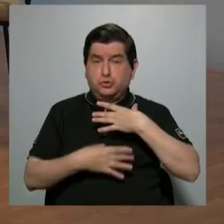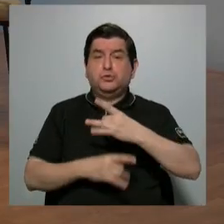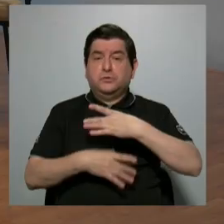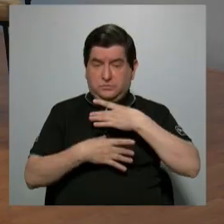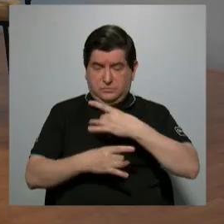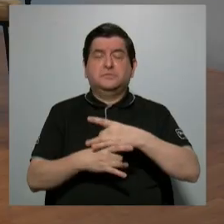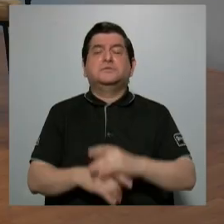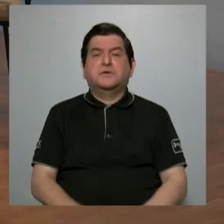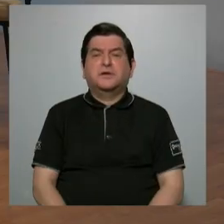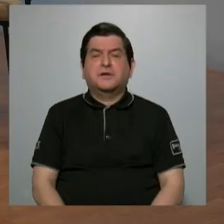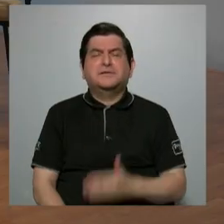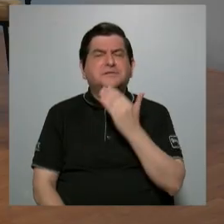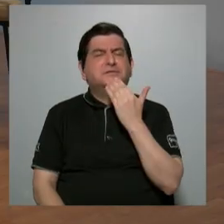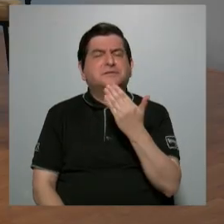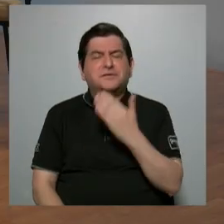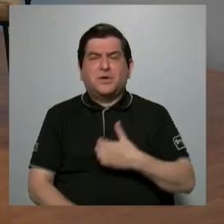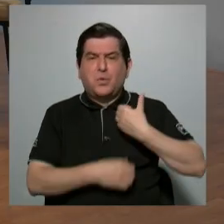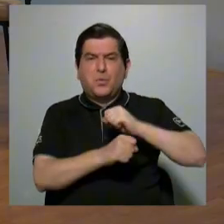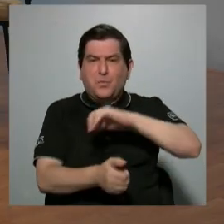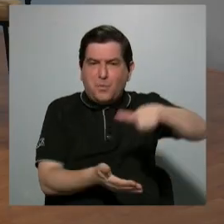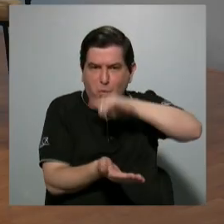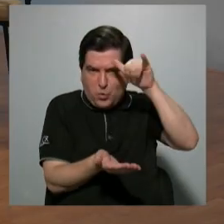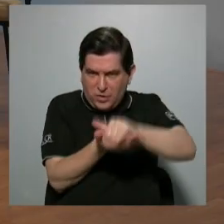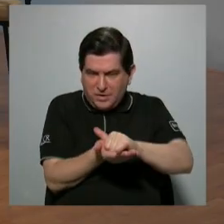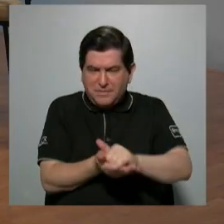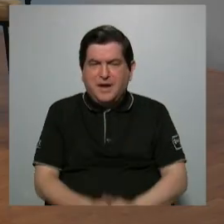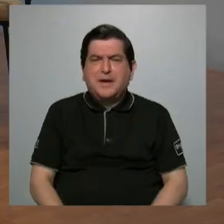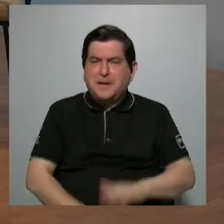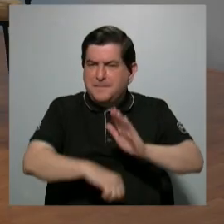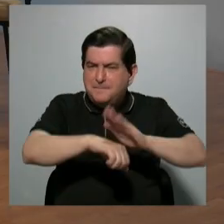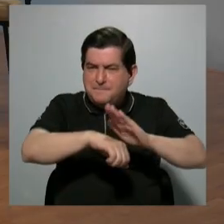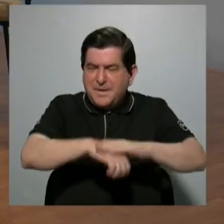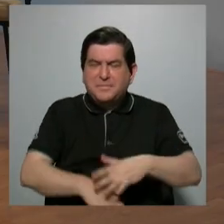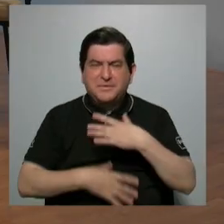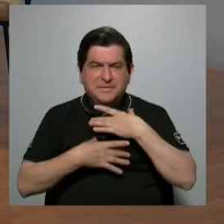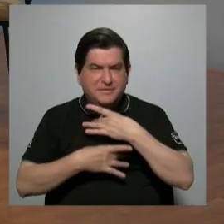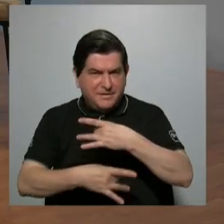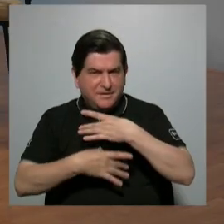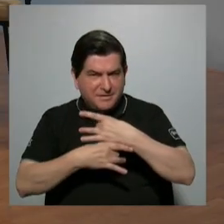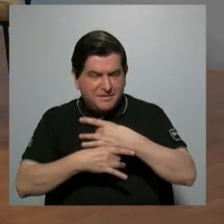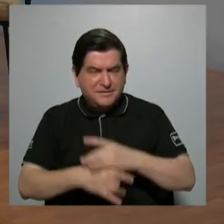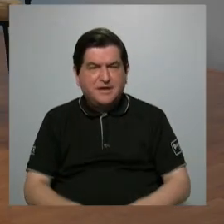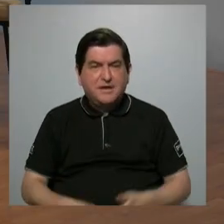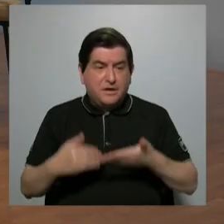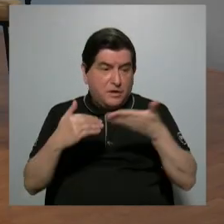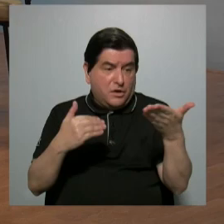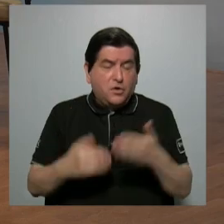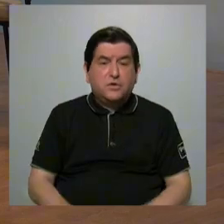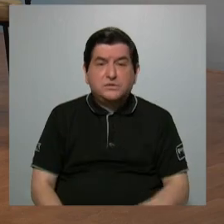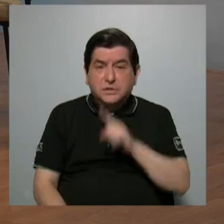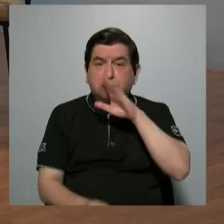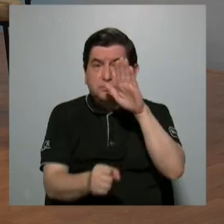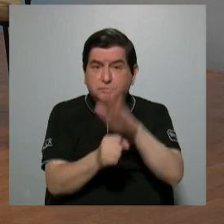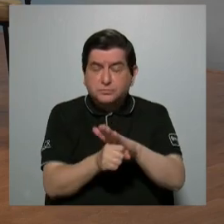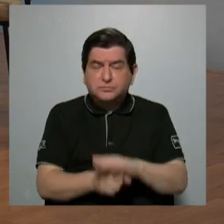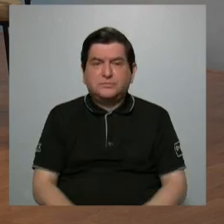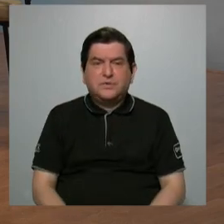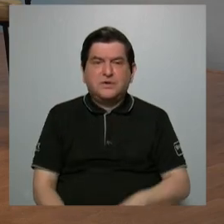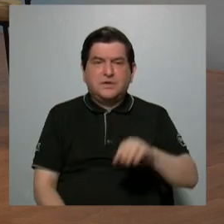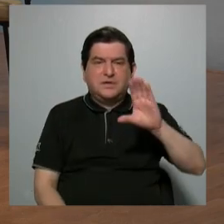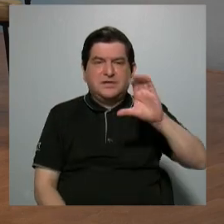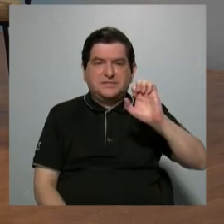hecho, estamos muy agradecidos con la Municipalidad de San José por propiciar, digamos, el interés para que estas cosas se pudieran concretar, con la CEPAL,